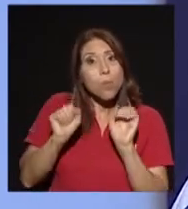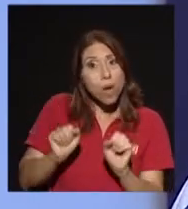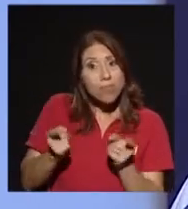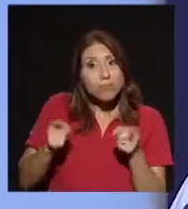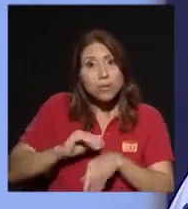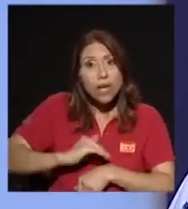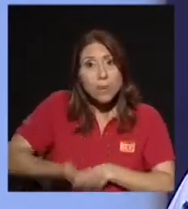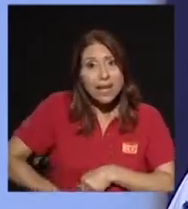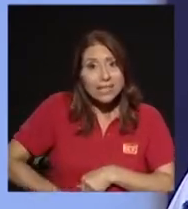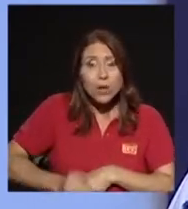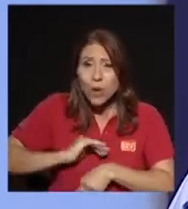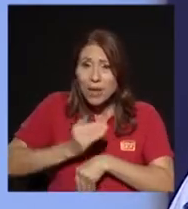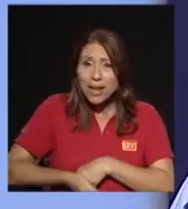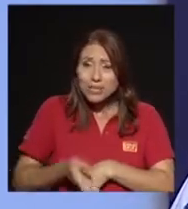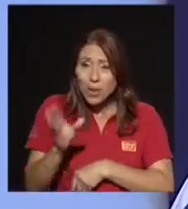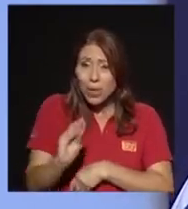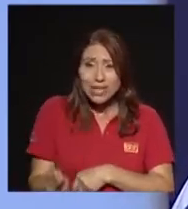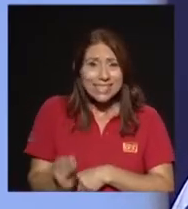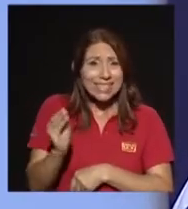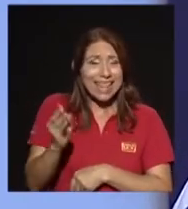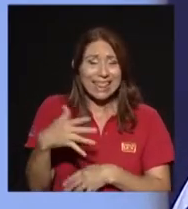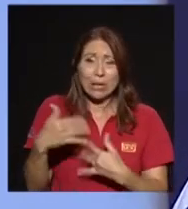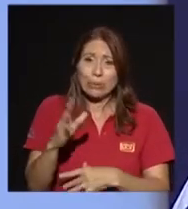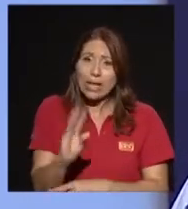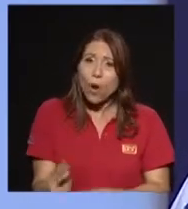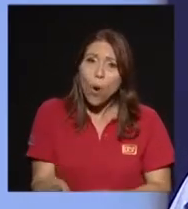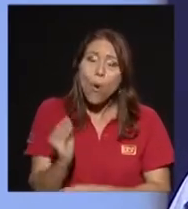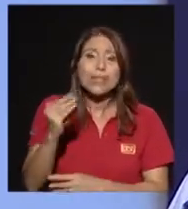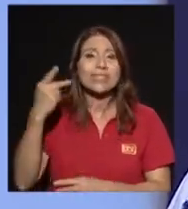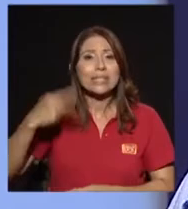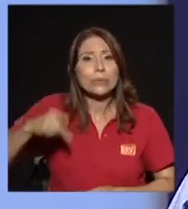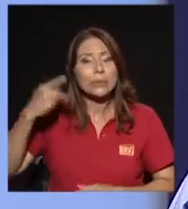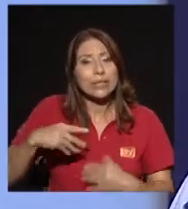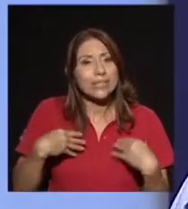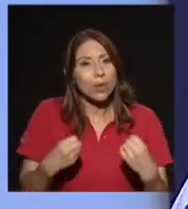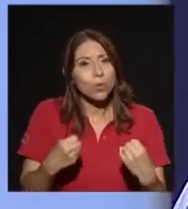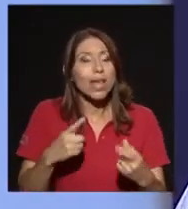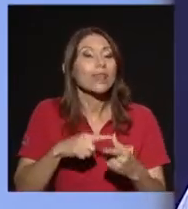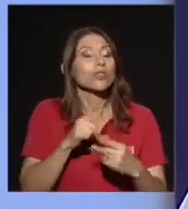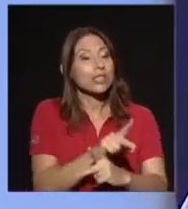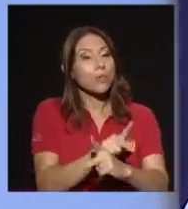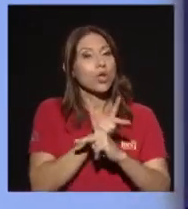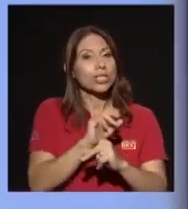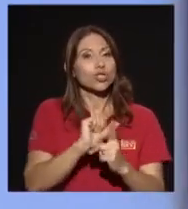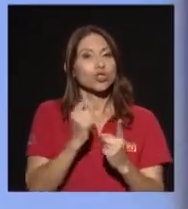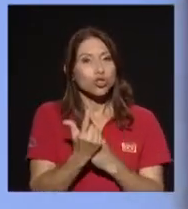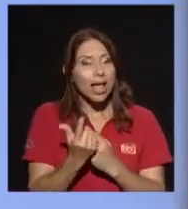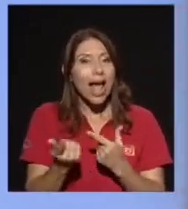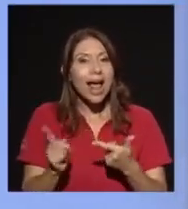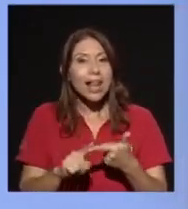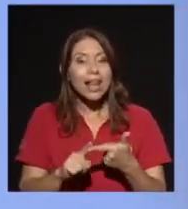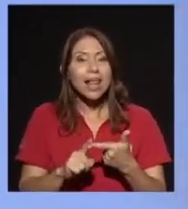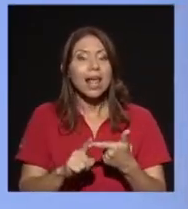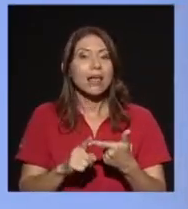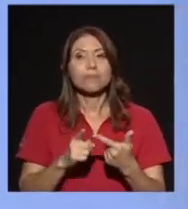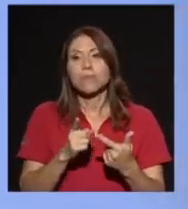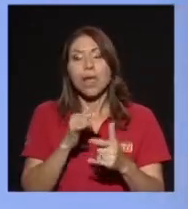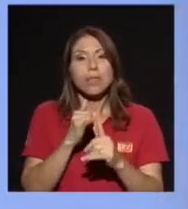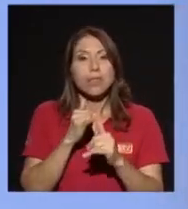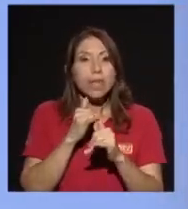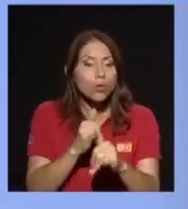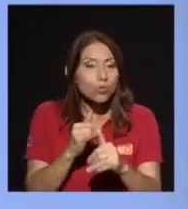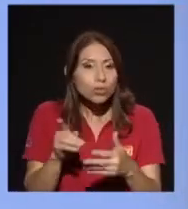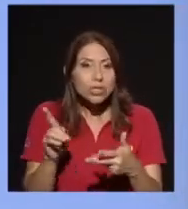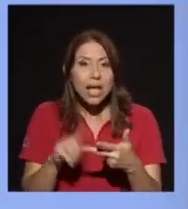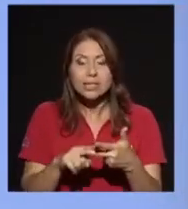esas edades es de gran riesgo a la salud. Entonces, protección social, protección, denuncias,